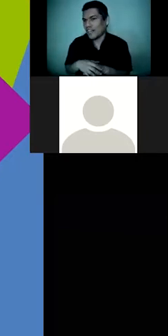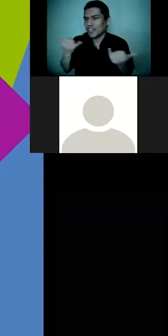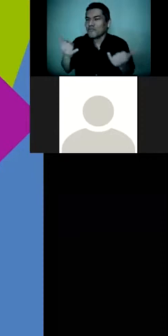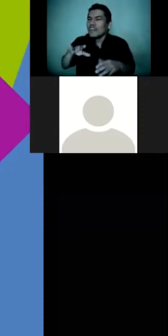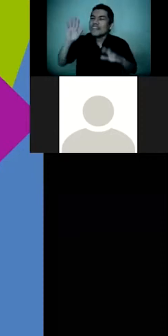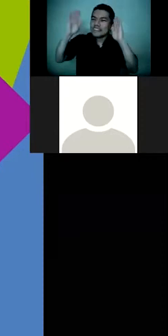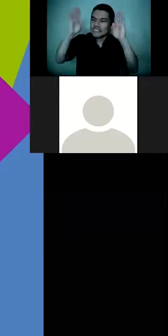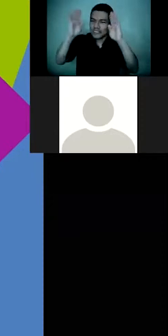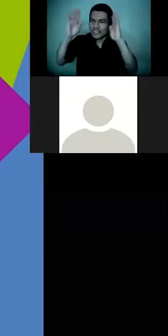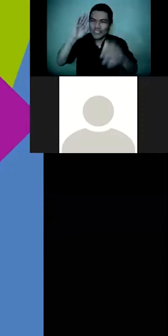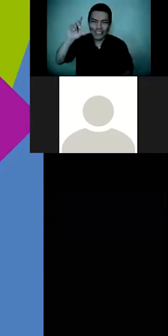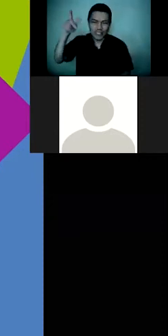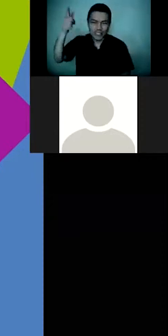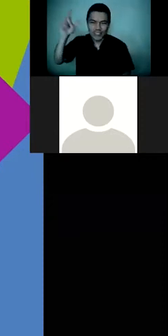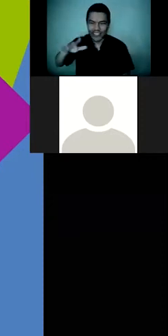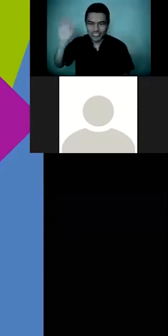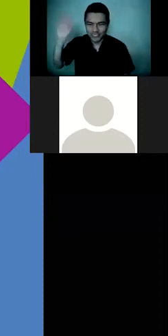con la exposición.